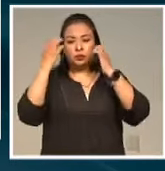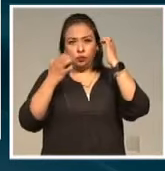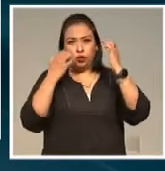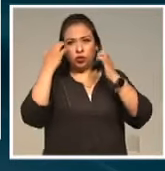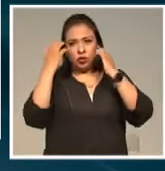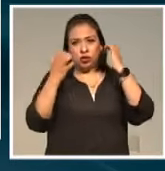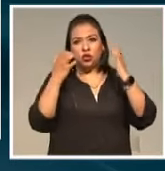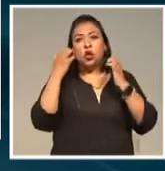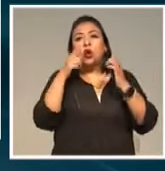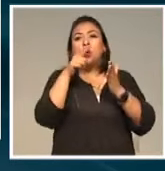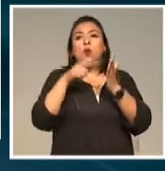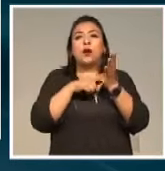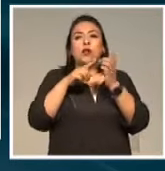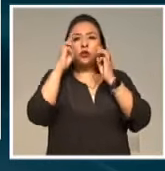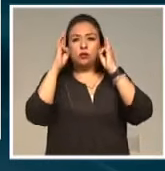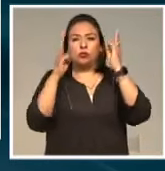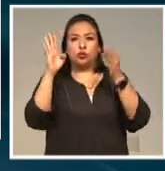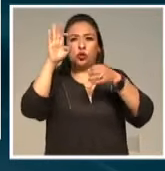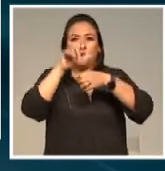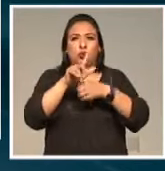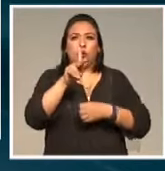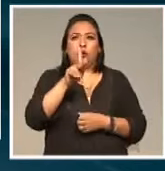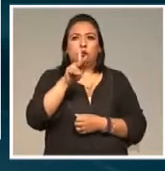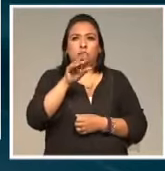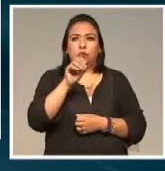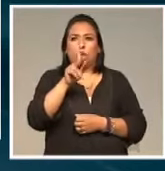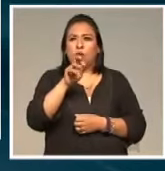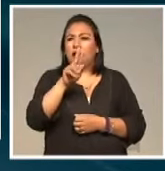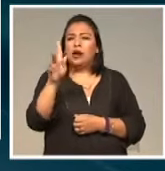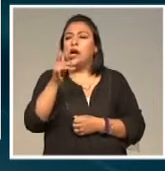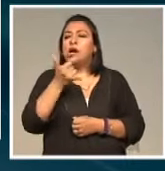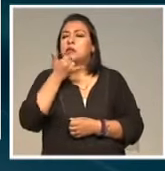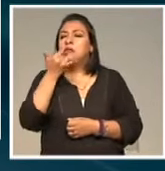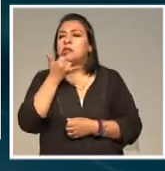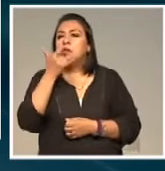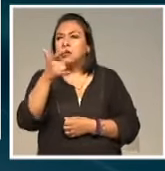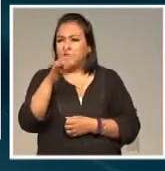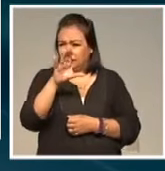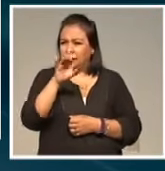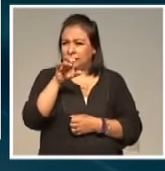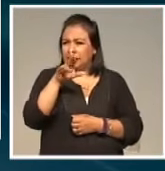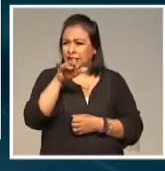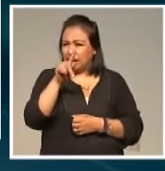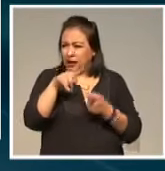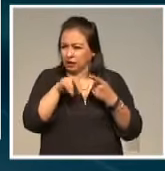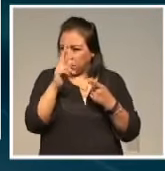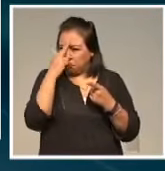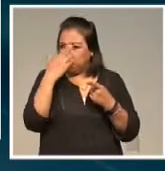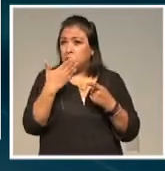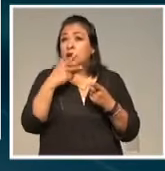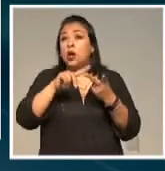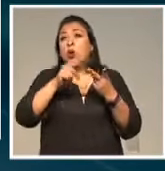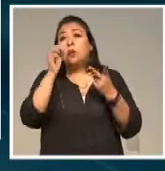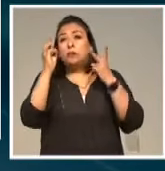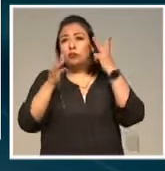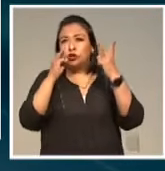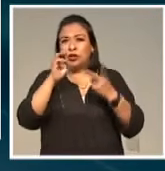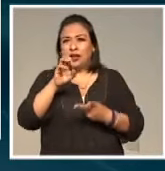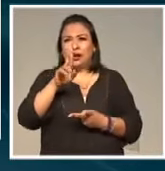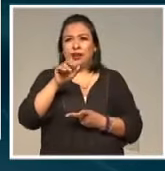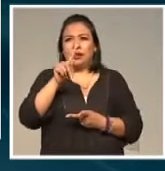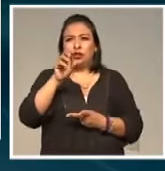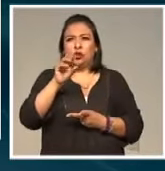decir, en el Museo de las Culturas Populares, en el CENART, si no mal recuerdo, y en el Museo Erasto Cortés